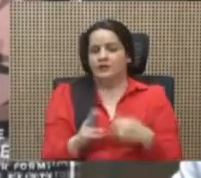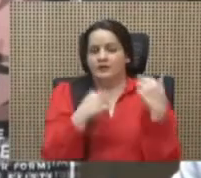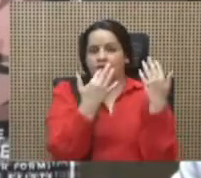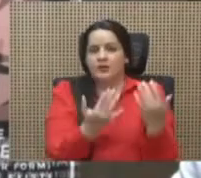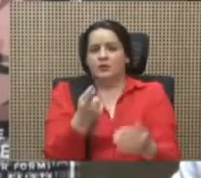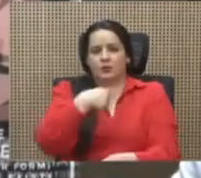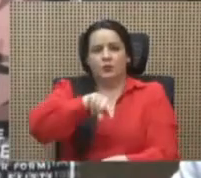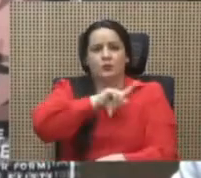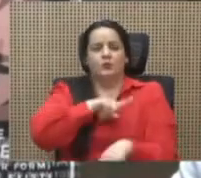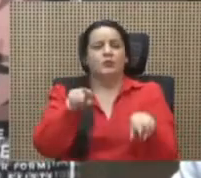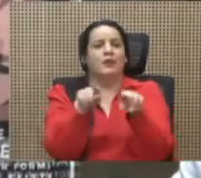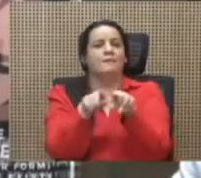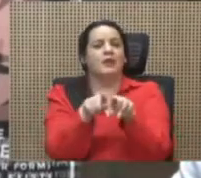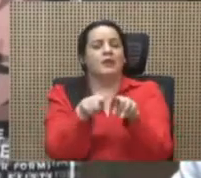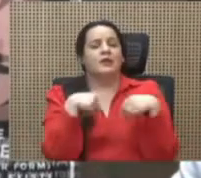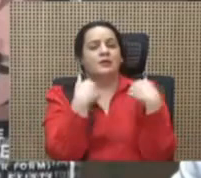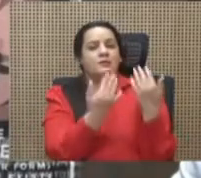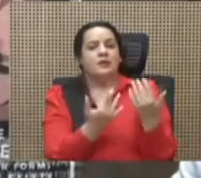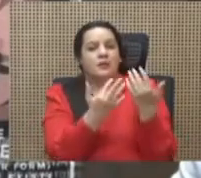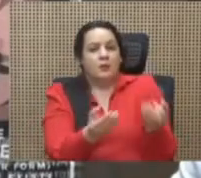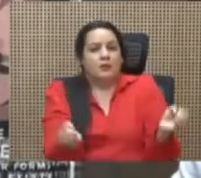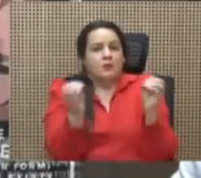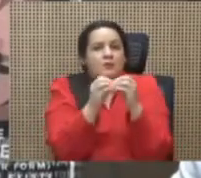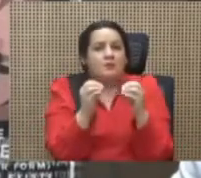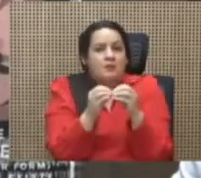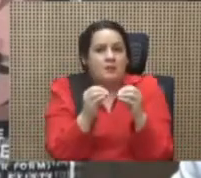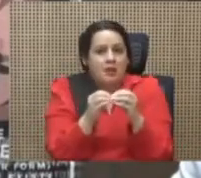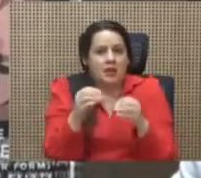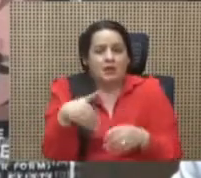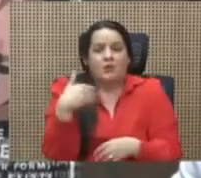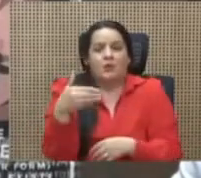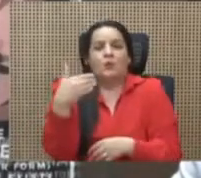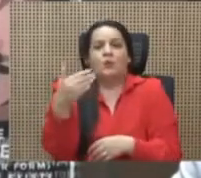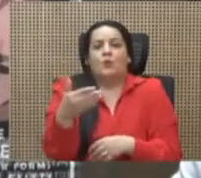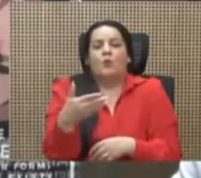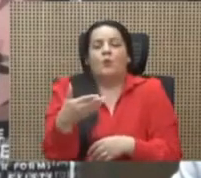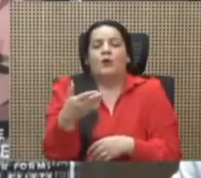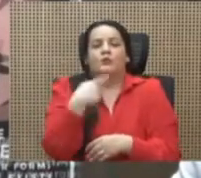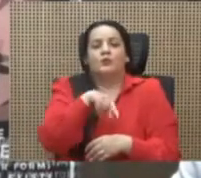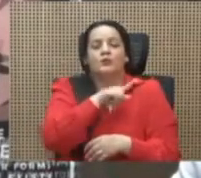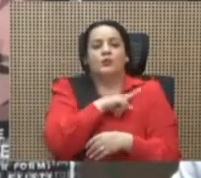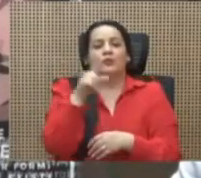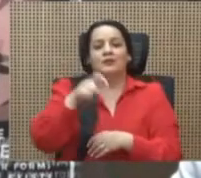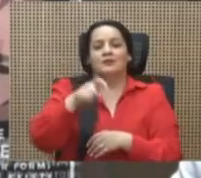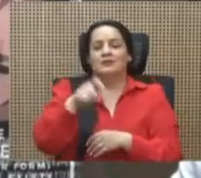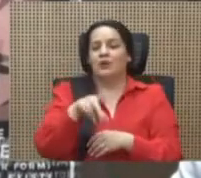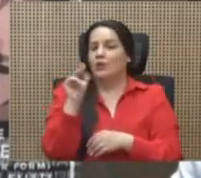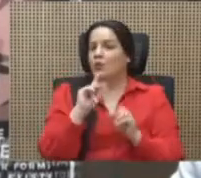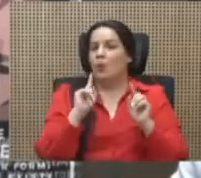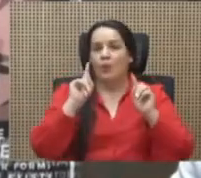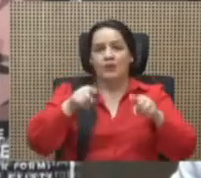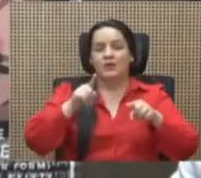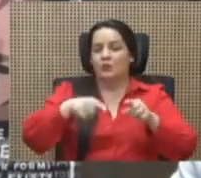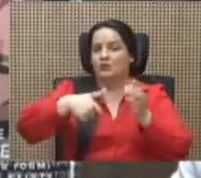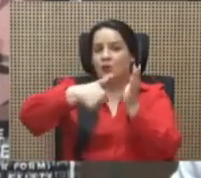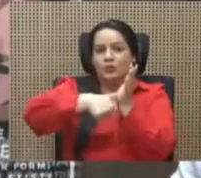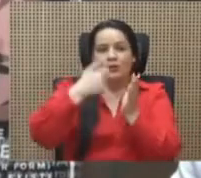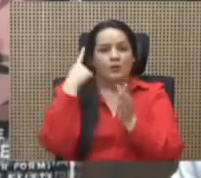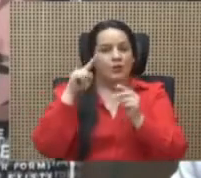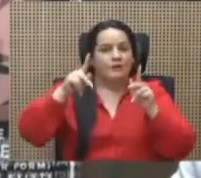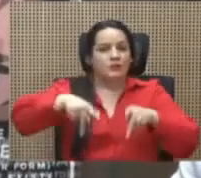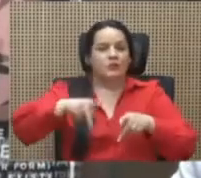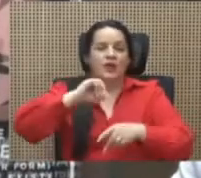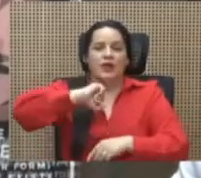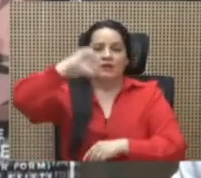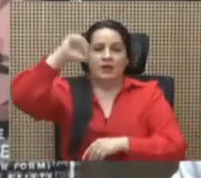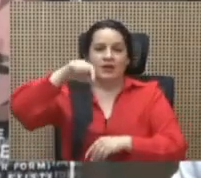nosotros también esperaremos más aún o incluso cuando nosotros necesariamente no vayamos a votar por la persona que va a ganar